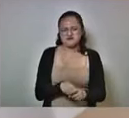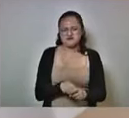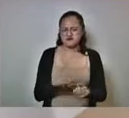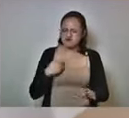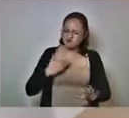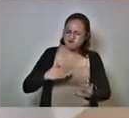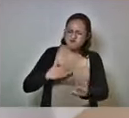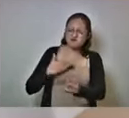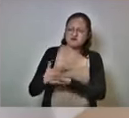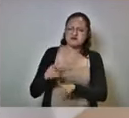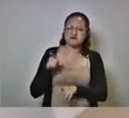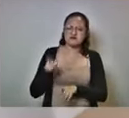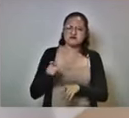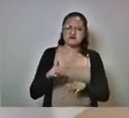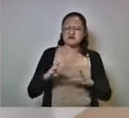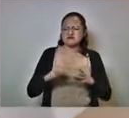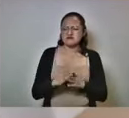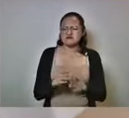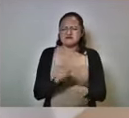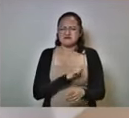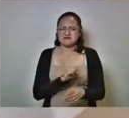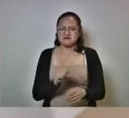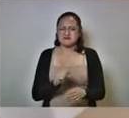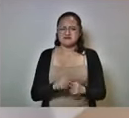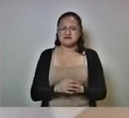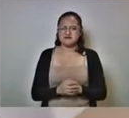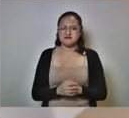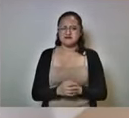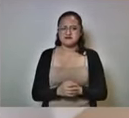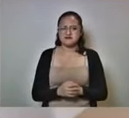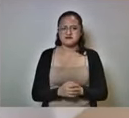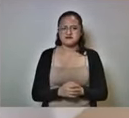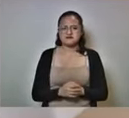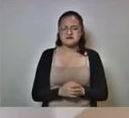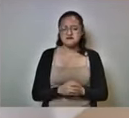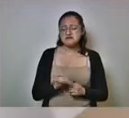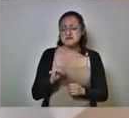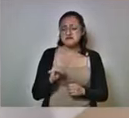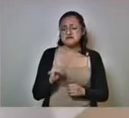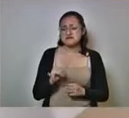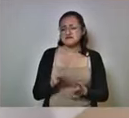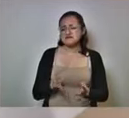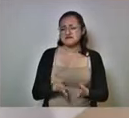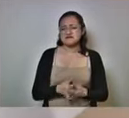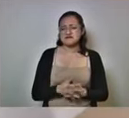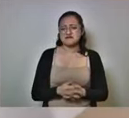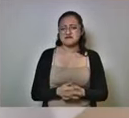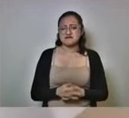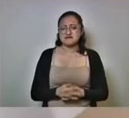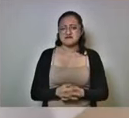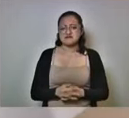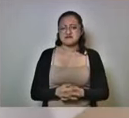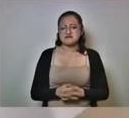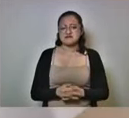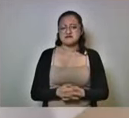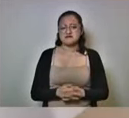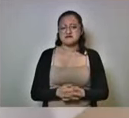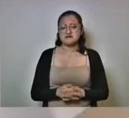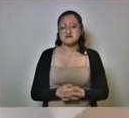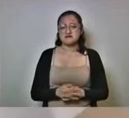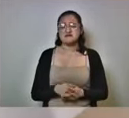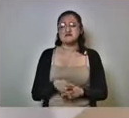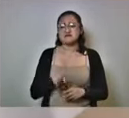contra la delincuencia. Total. Así es que, pues sí, es